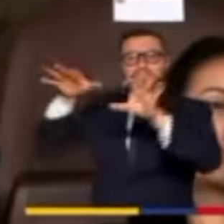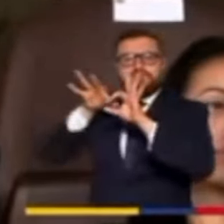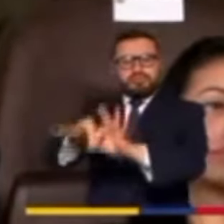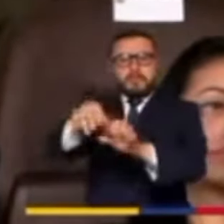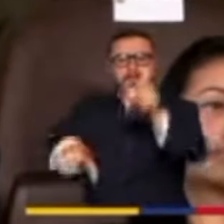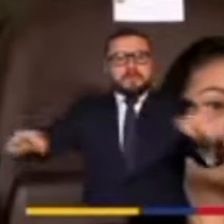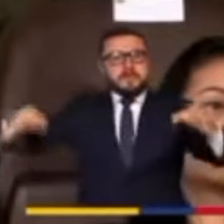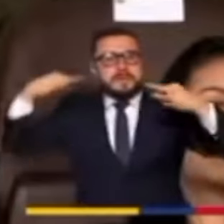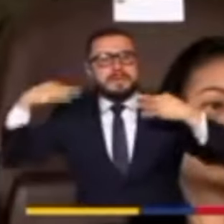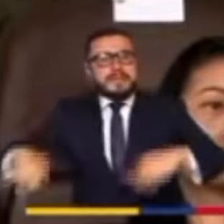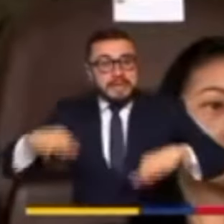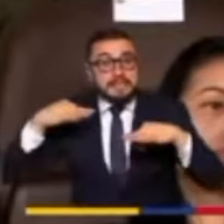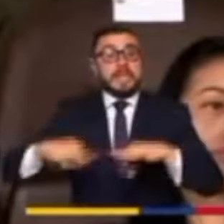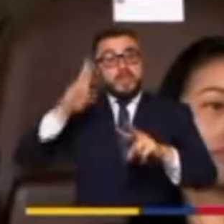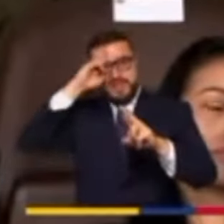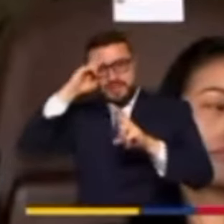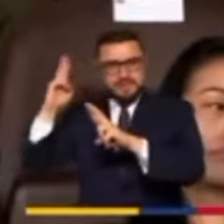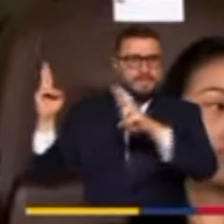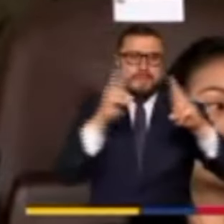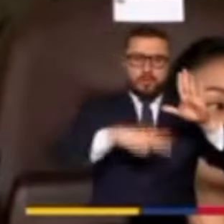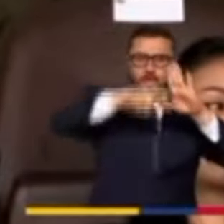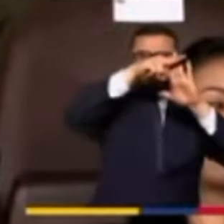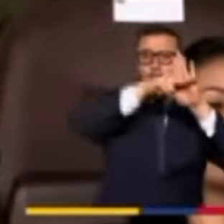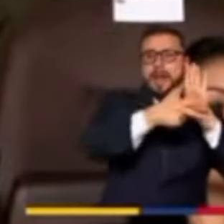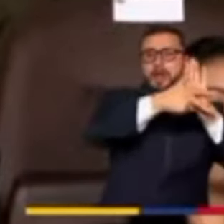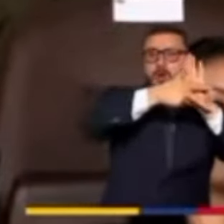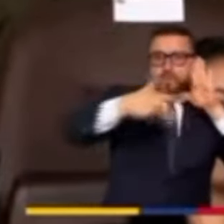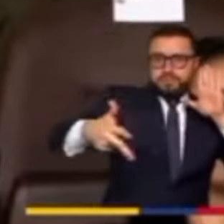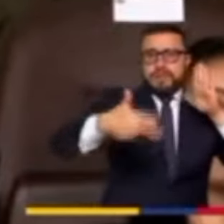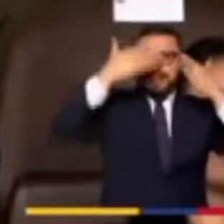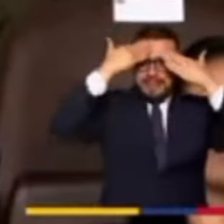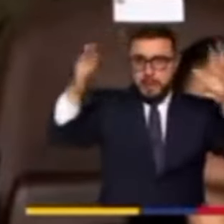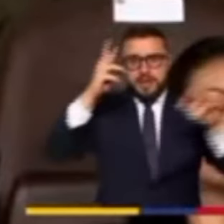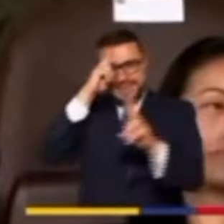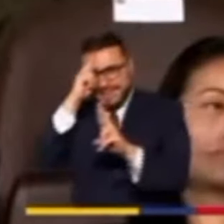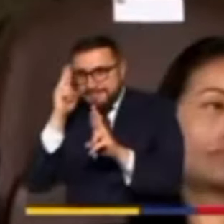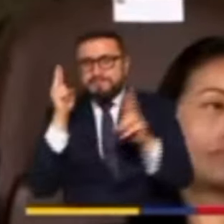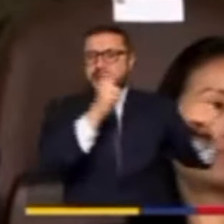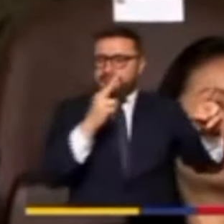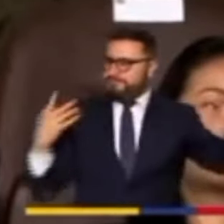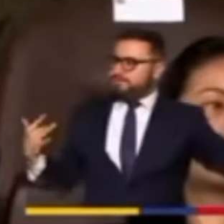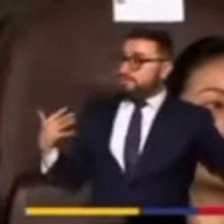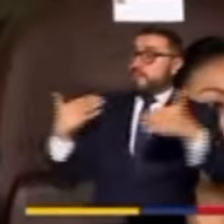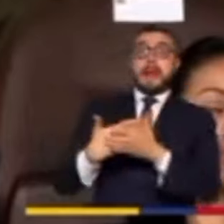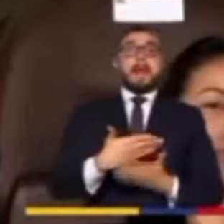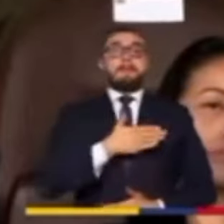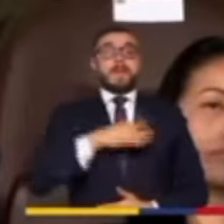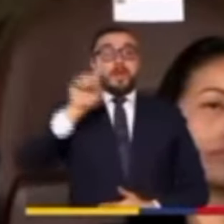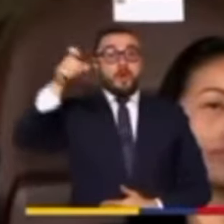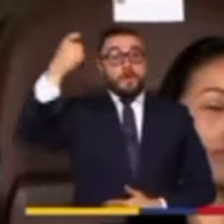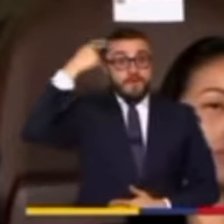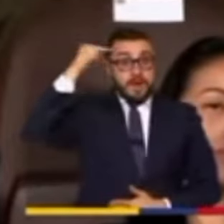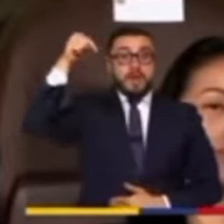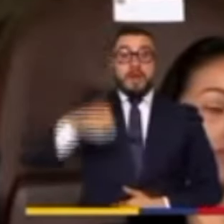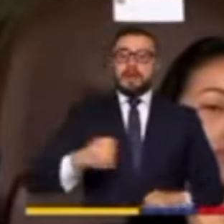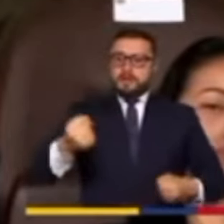y popular que respeta las reglas de la Constitución y de la democracia. Bajo mi gobierno,